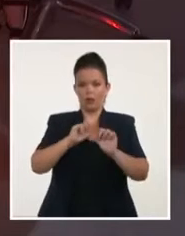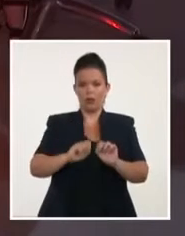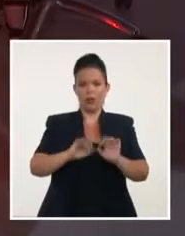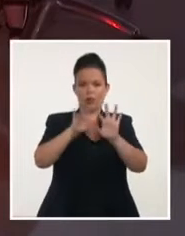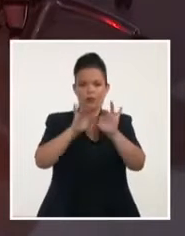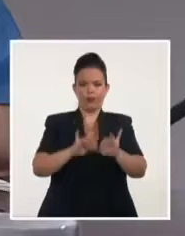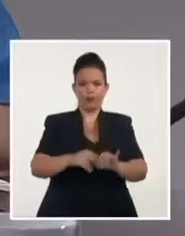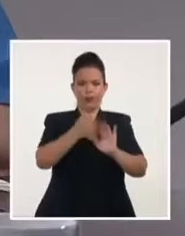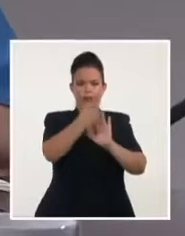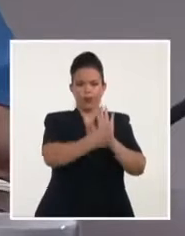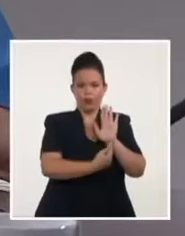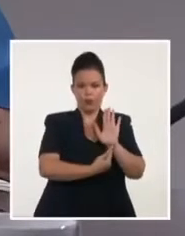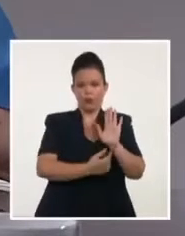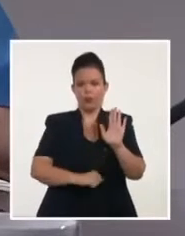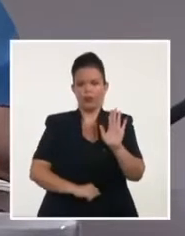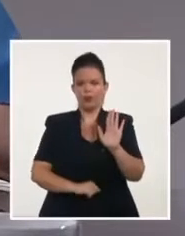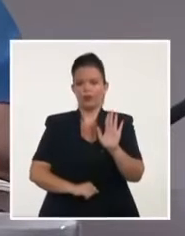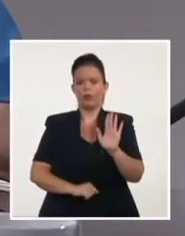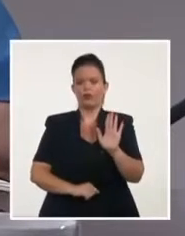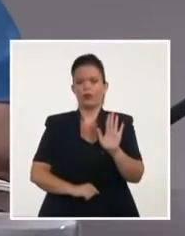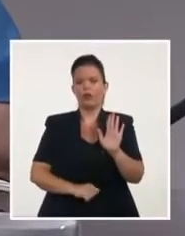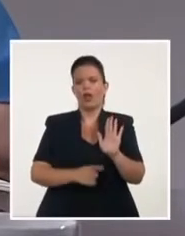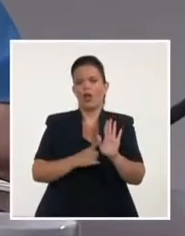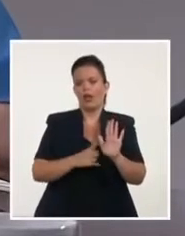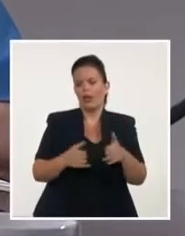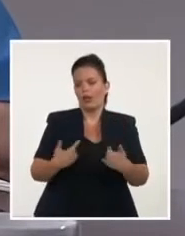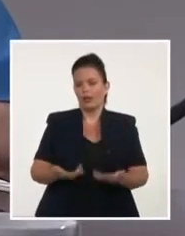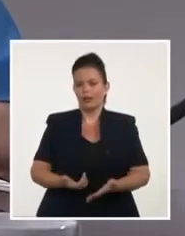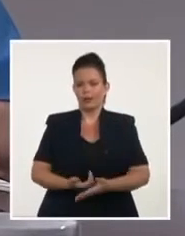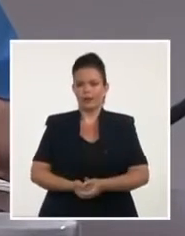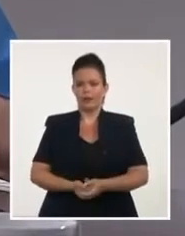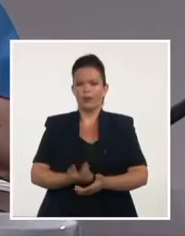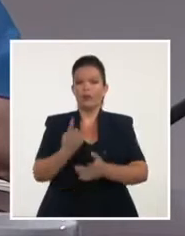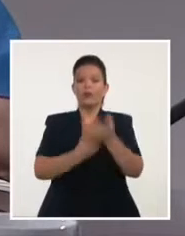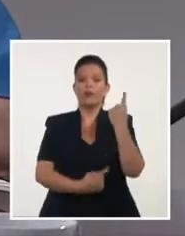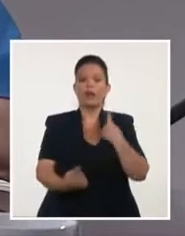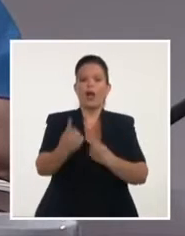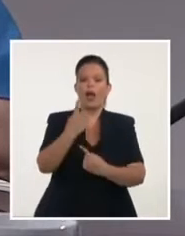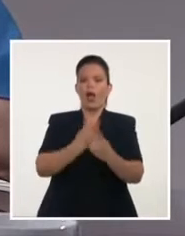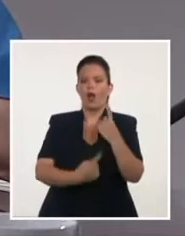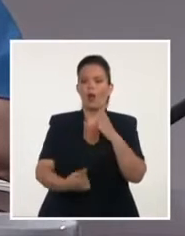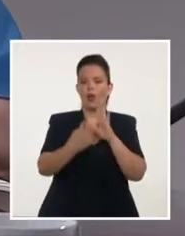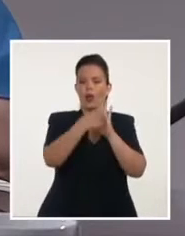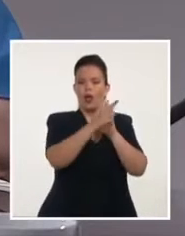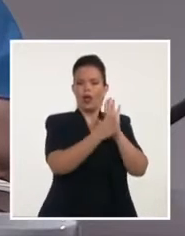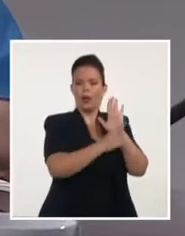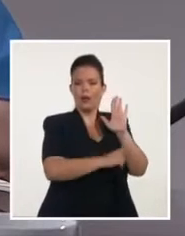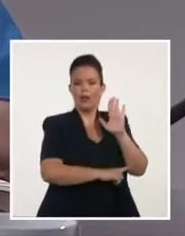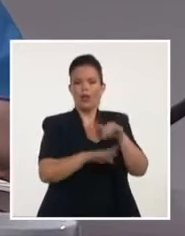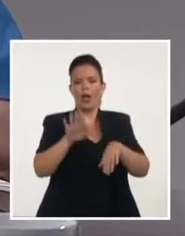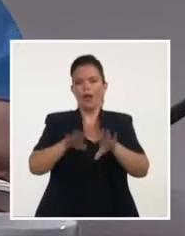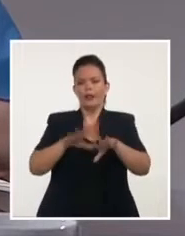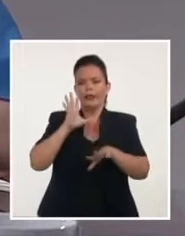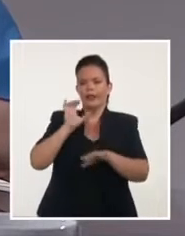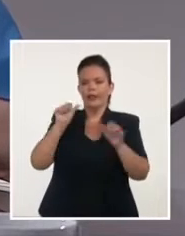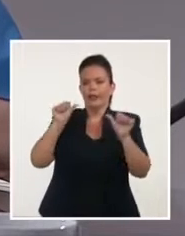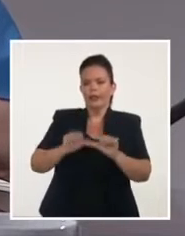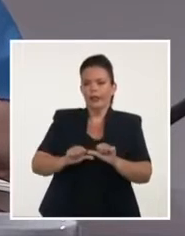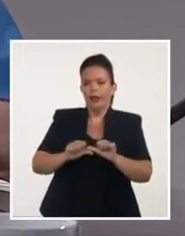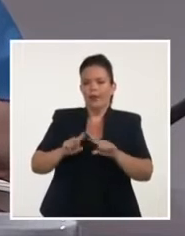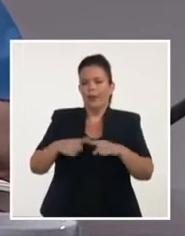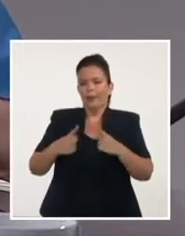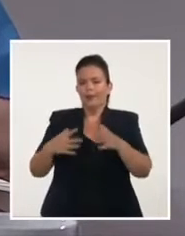documentos estratégicos. Y aquí hay otra cosa, hay elementos, porque a veces confundimos, por ejemplo, los documentos que tienen que ver con